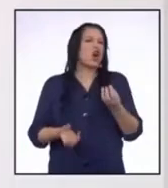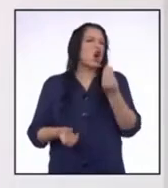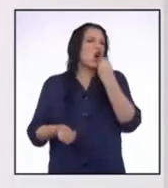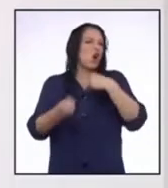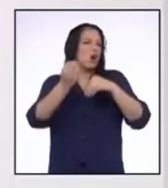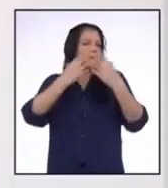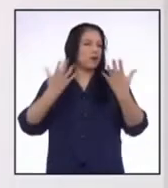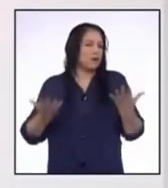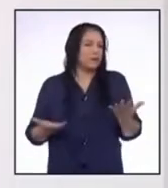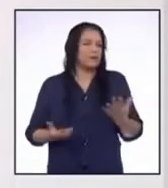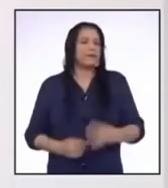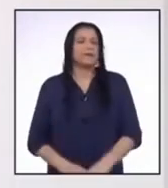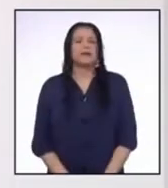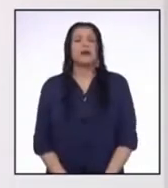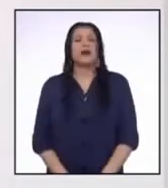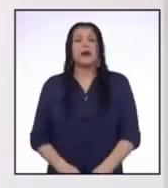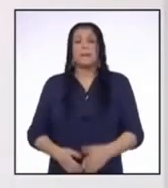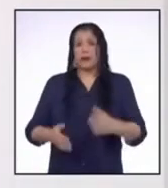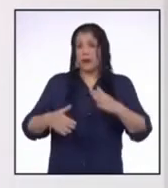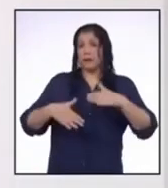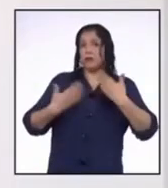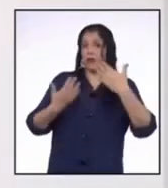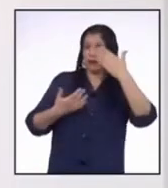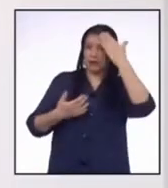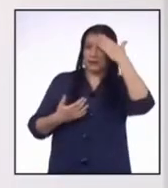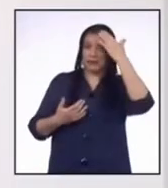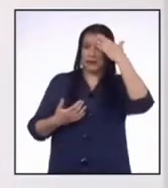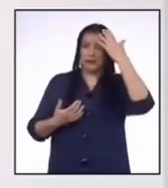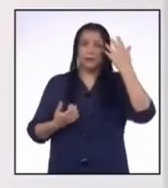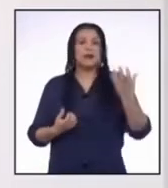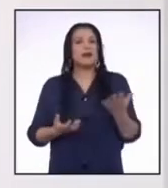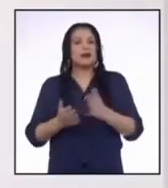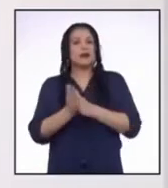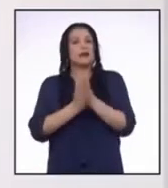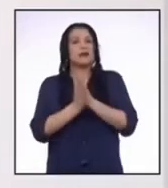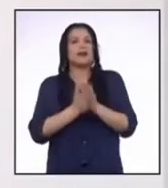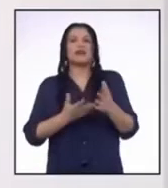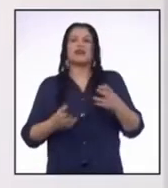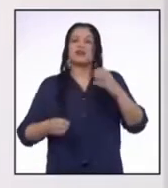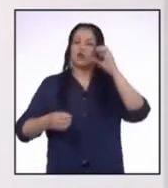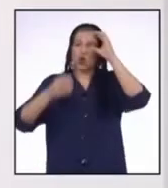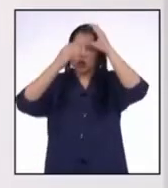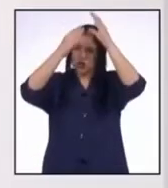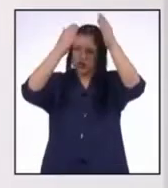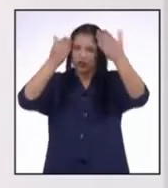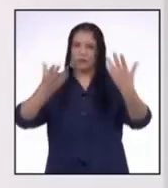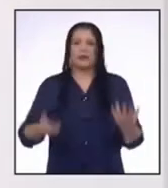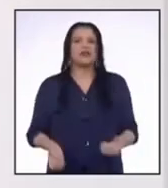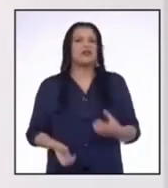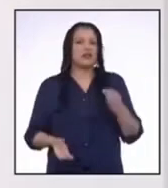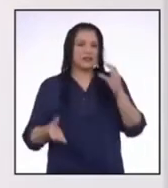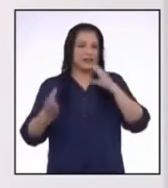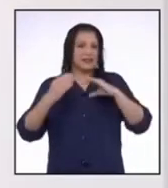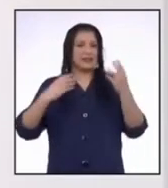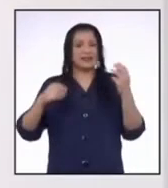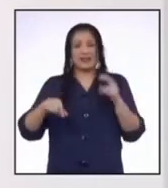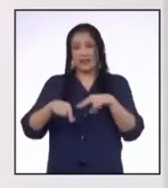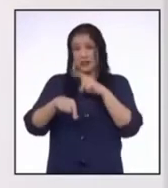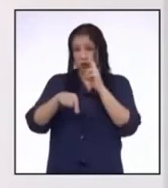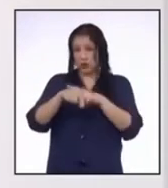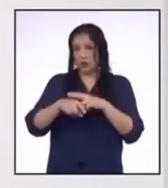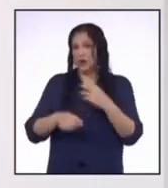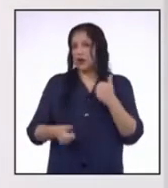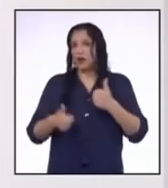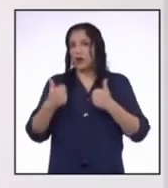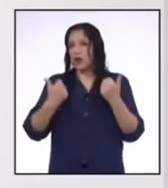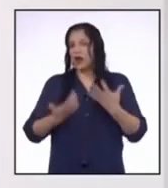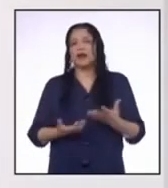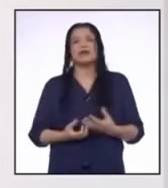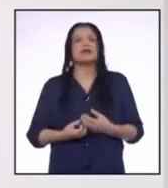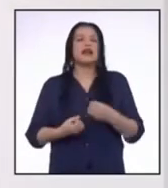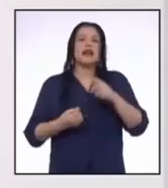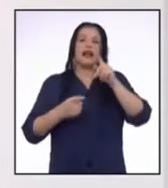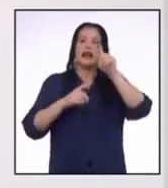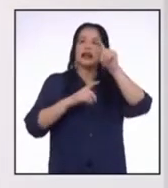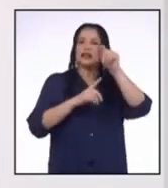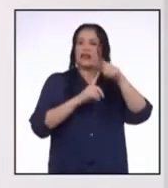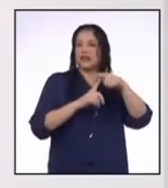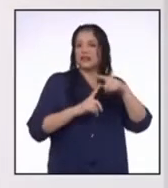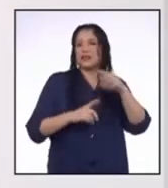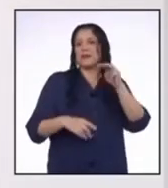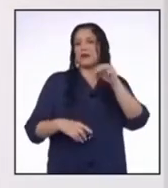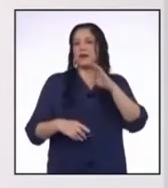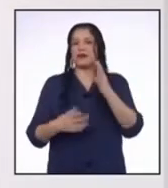eso? Para lograr ese dato, echamos mano de nuestros conocimientos de ciencias naturales acerca de la tasa metabólica